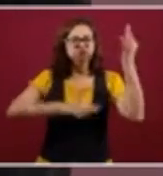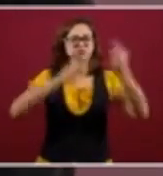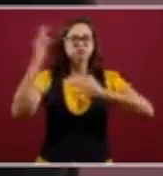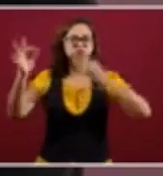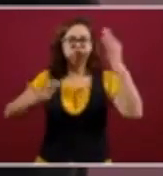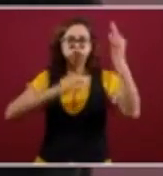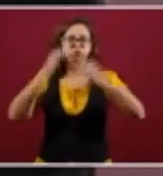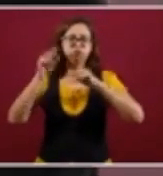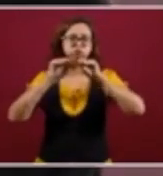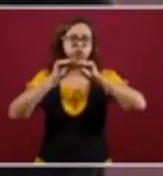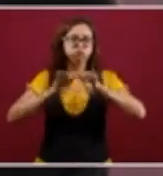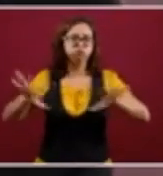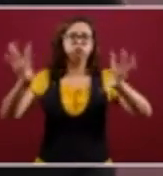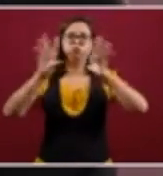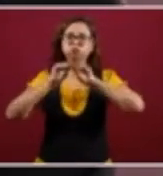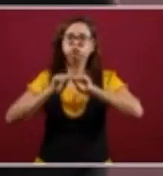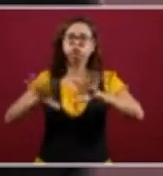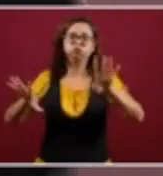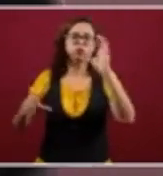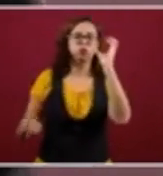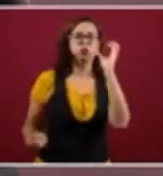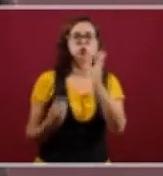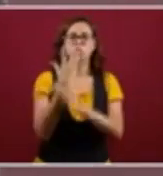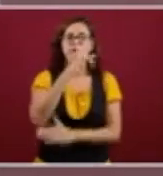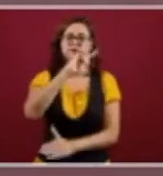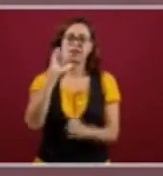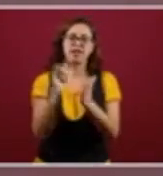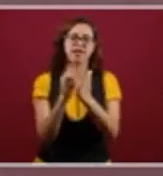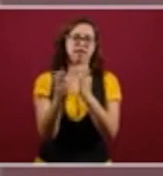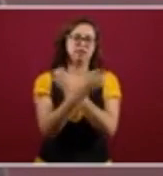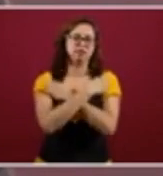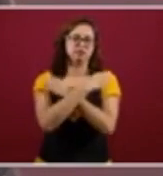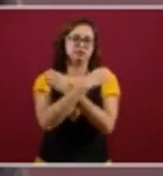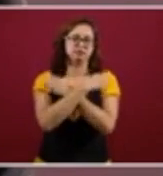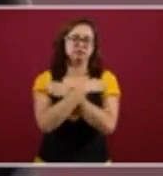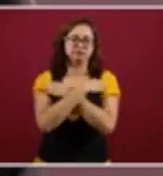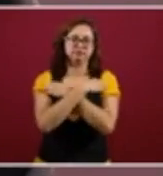para imponer la reforma educativa.